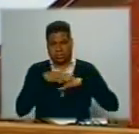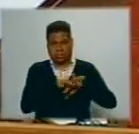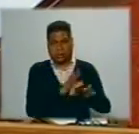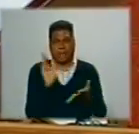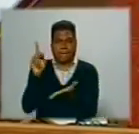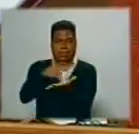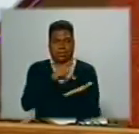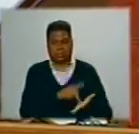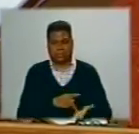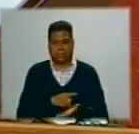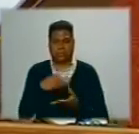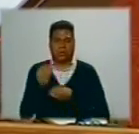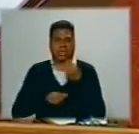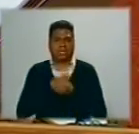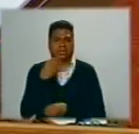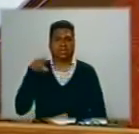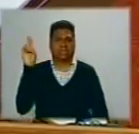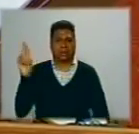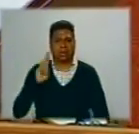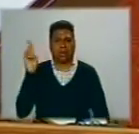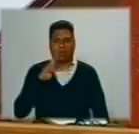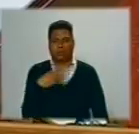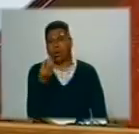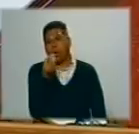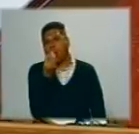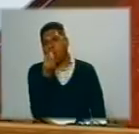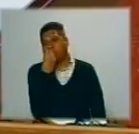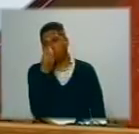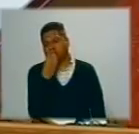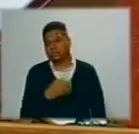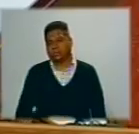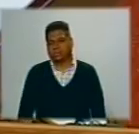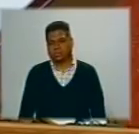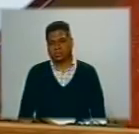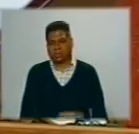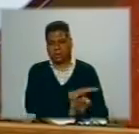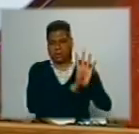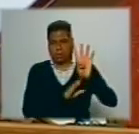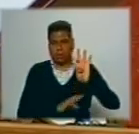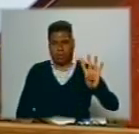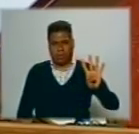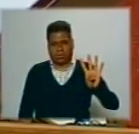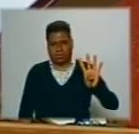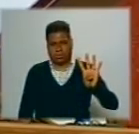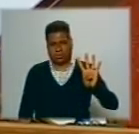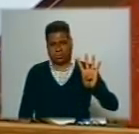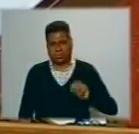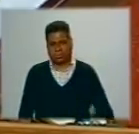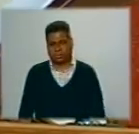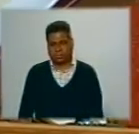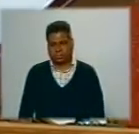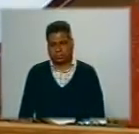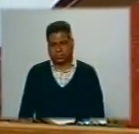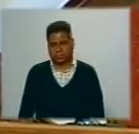pudieran derivarse de su uso o consumo. 4. A la disposición y disfrute de los bienes y servicios de